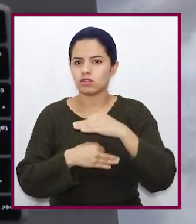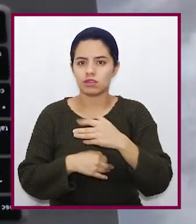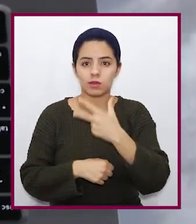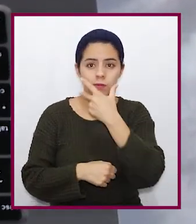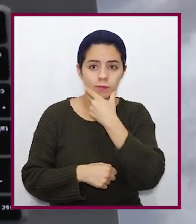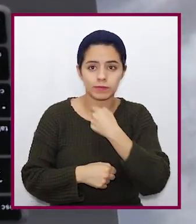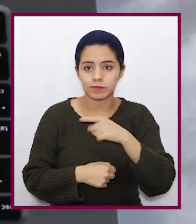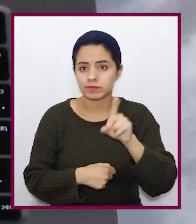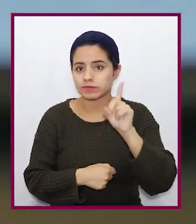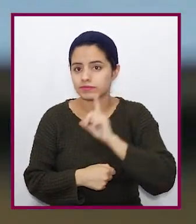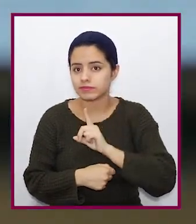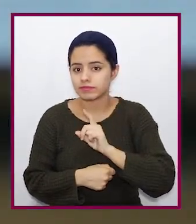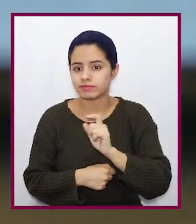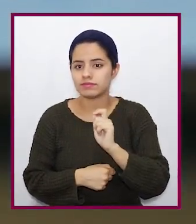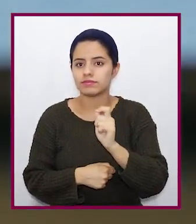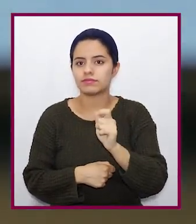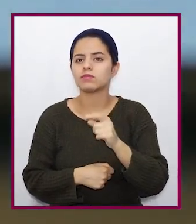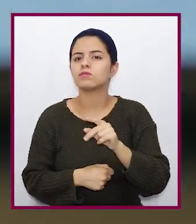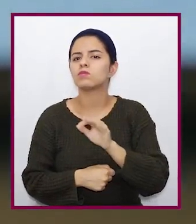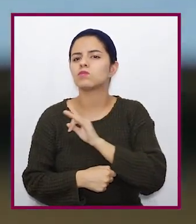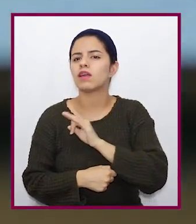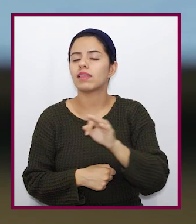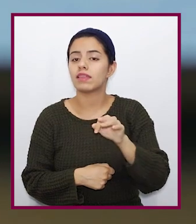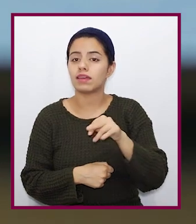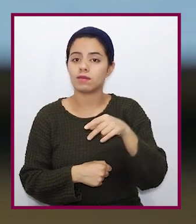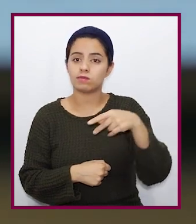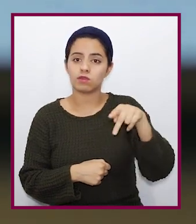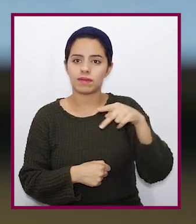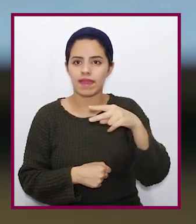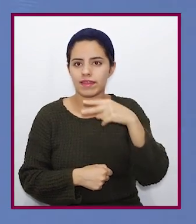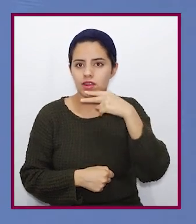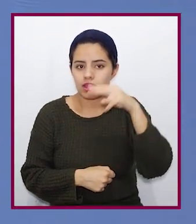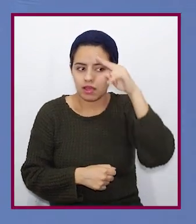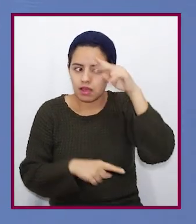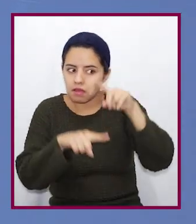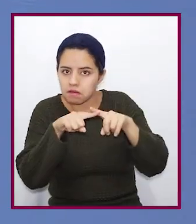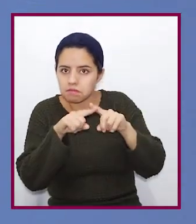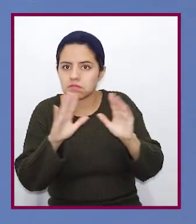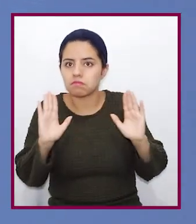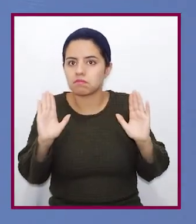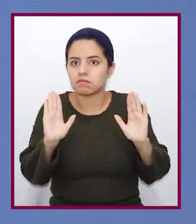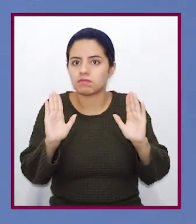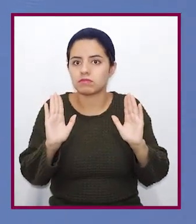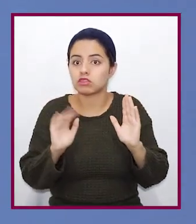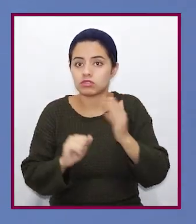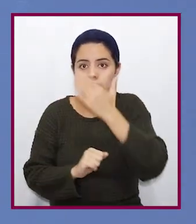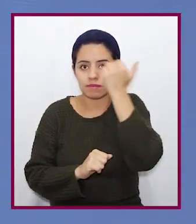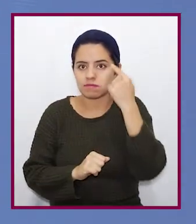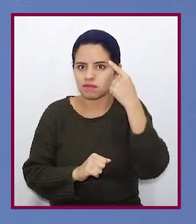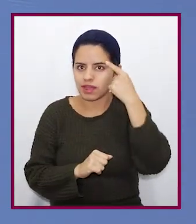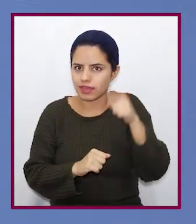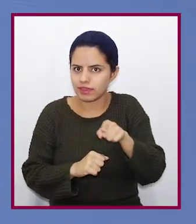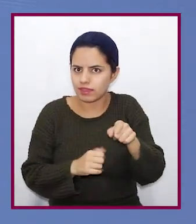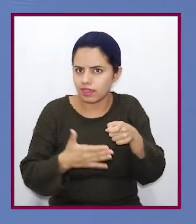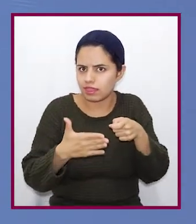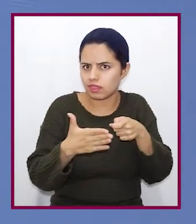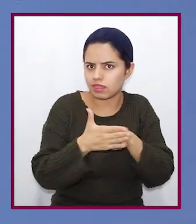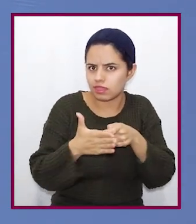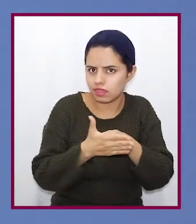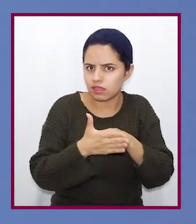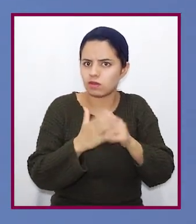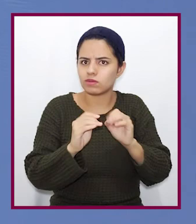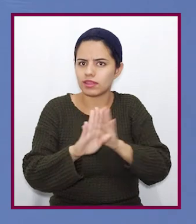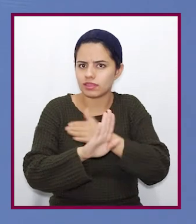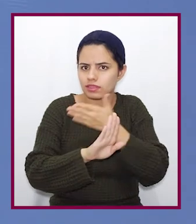todos es el del anonimato en Internet, para no sufrir acoso o persecución por parte